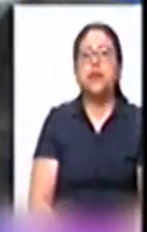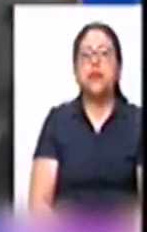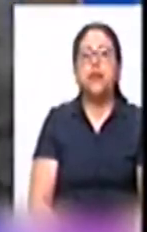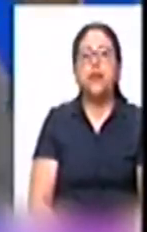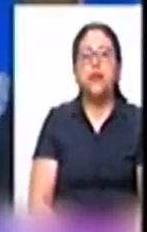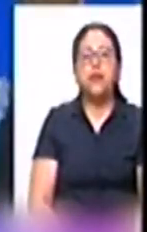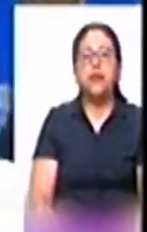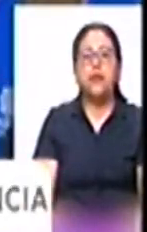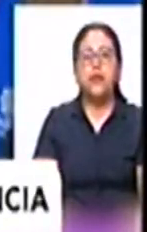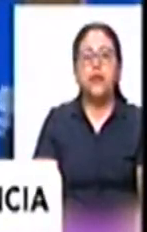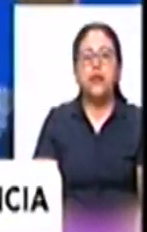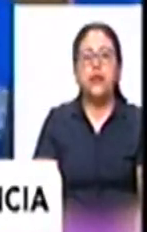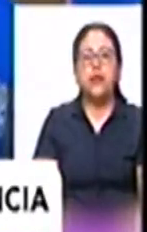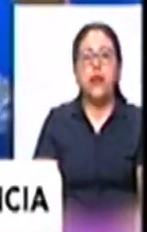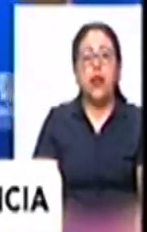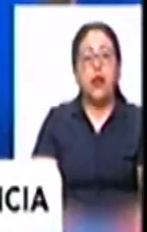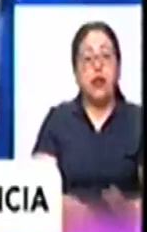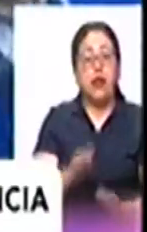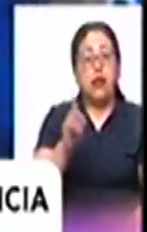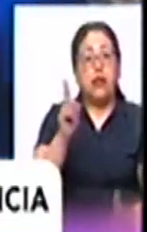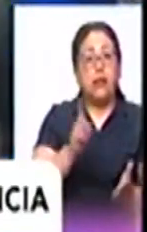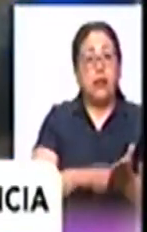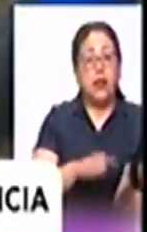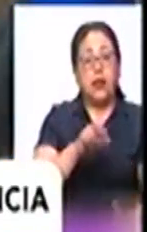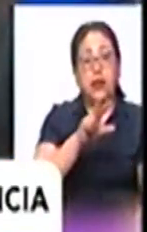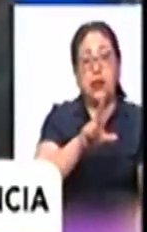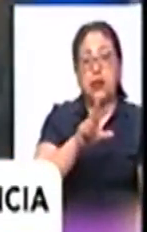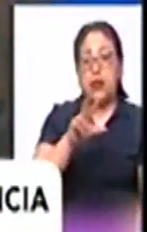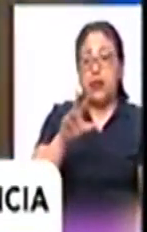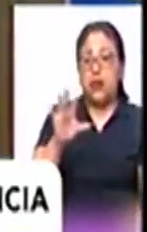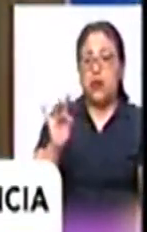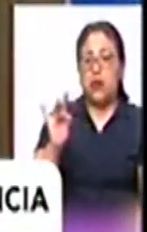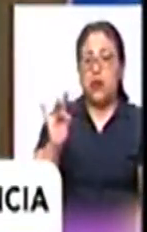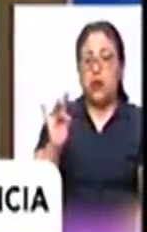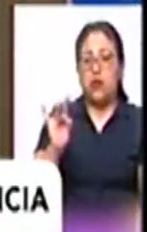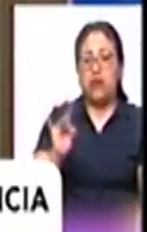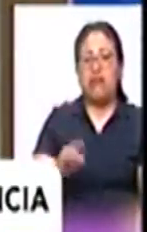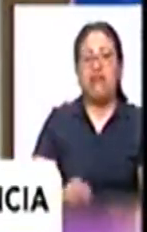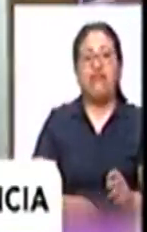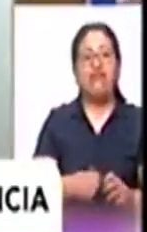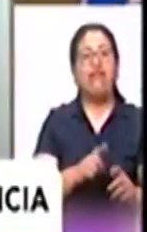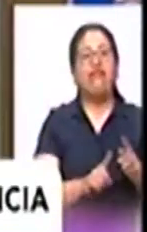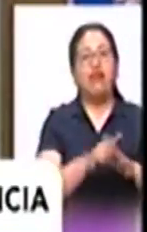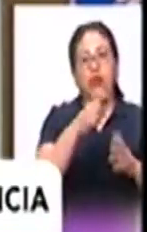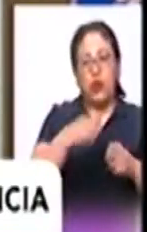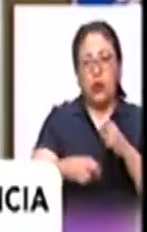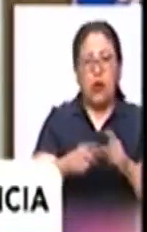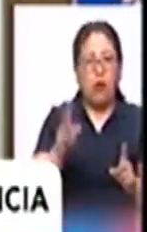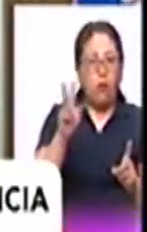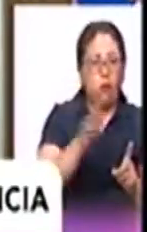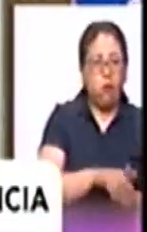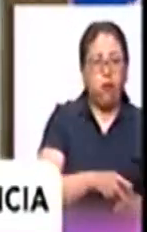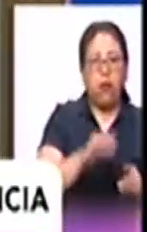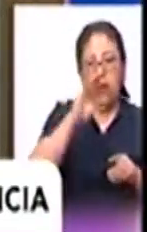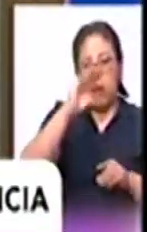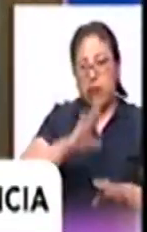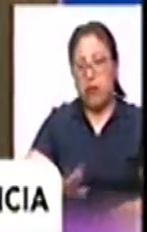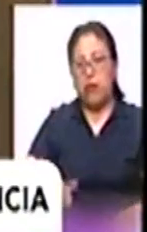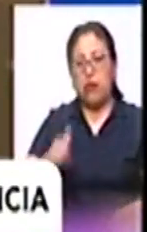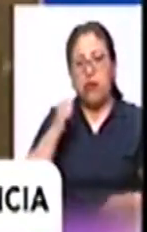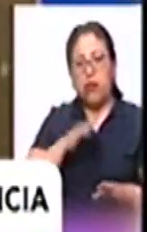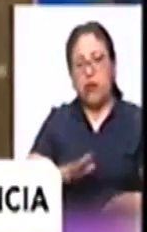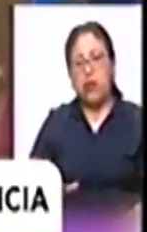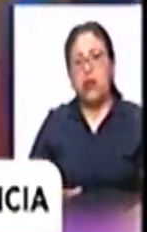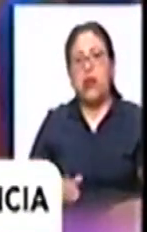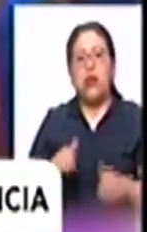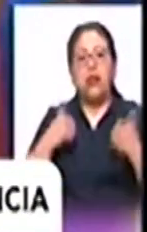son lacerantes, ¿no? Tenemos más de 1.038 casos de violación de niños, niñas y adolescentes, más de 52 infanticidios. Hay que trabajar